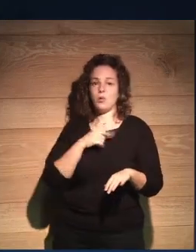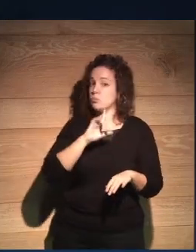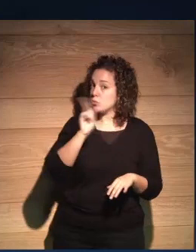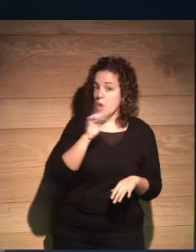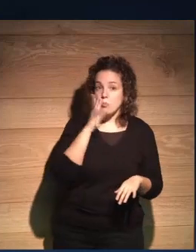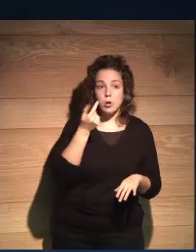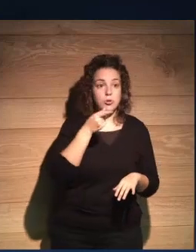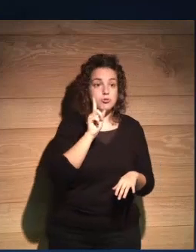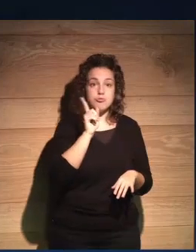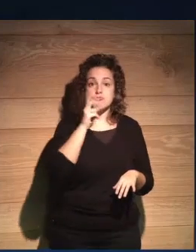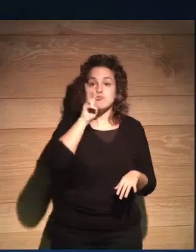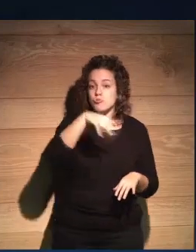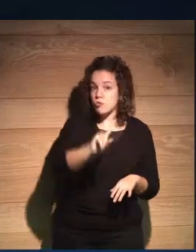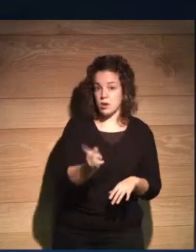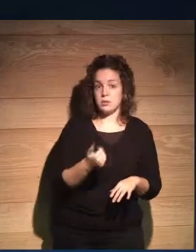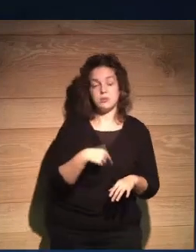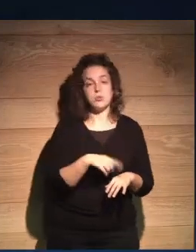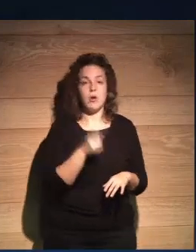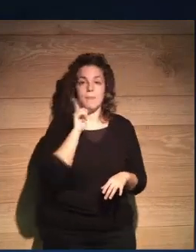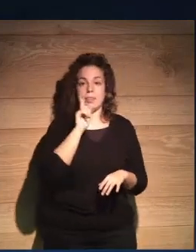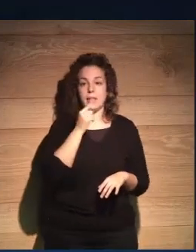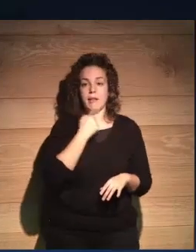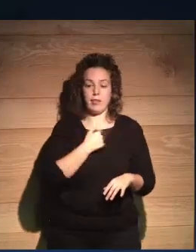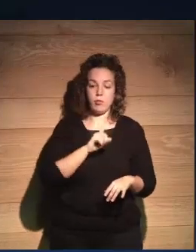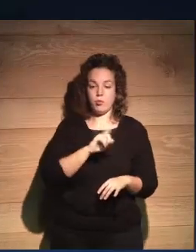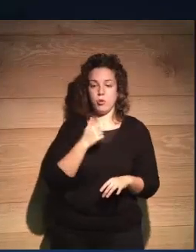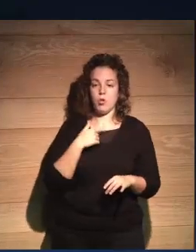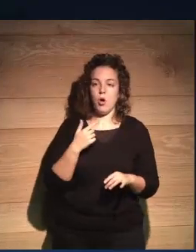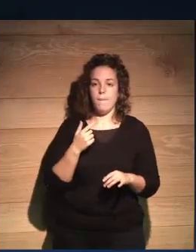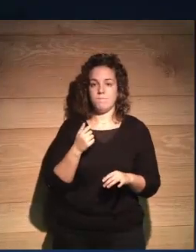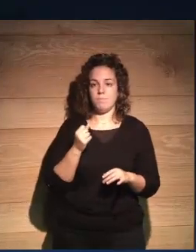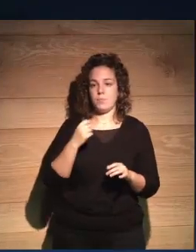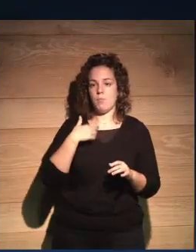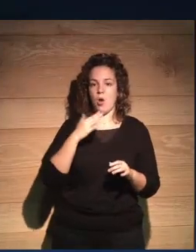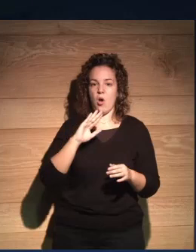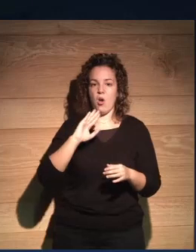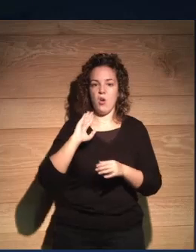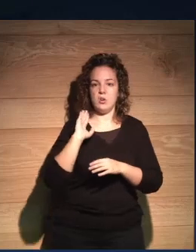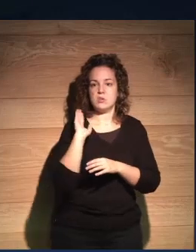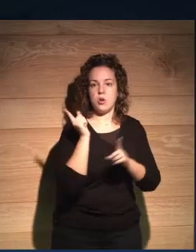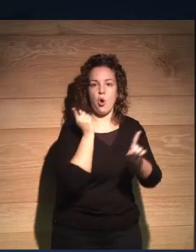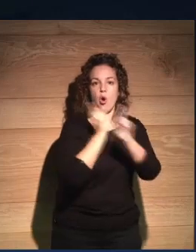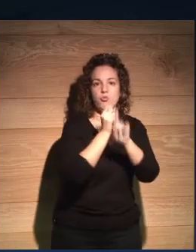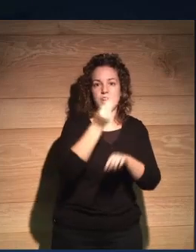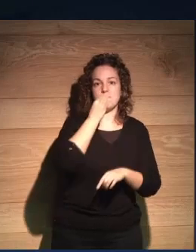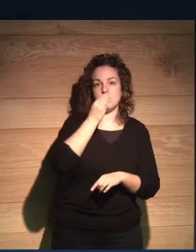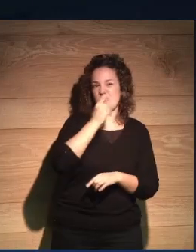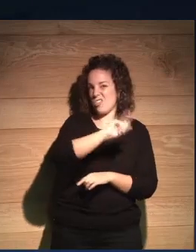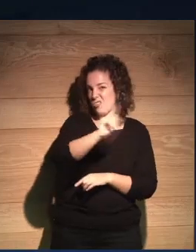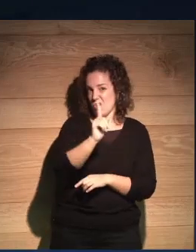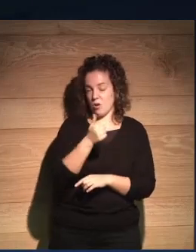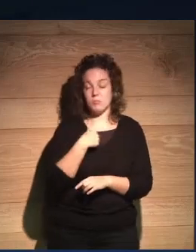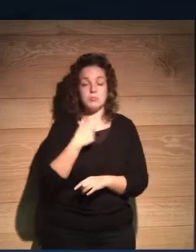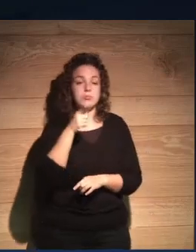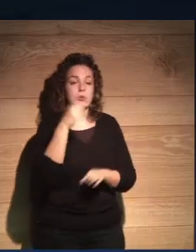una mentira porque no te me gusta. digo una mentira. Ahora, no me considero tampoco un talibán de la nutrición. ¿No te consideras un talibán de nada? Que últimamente a